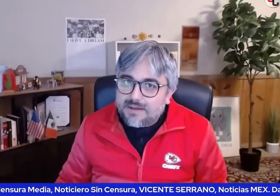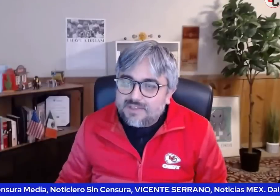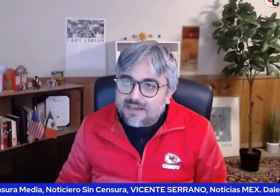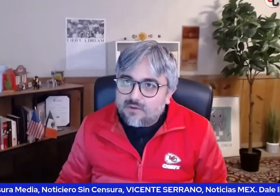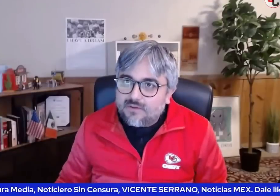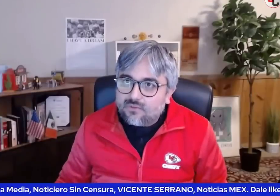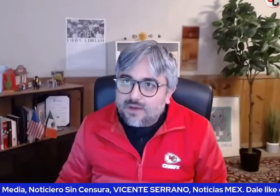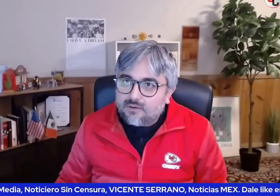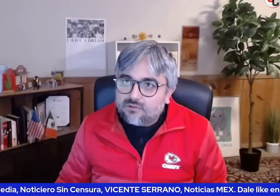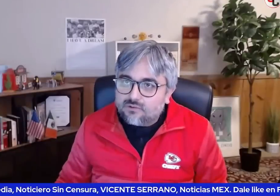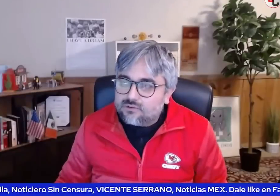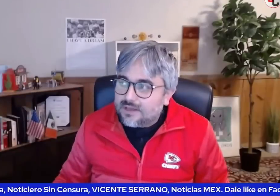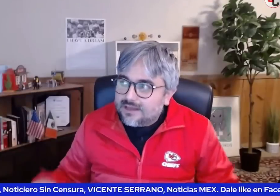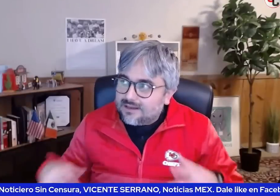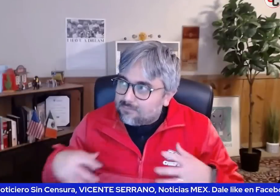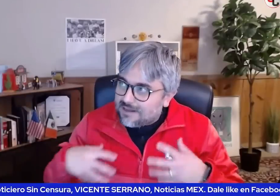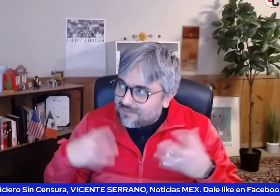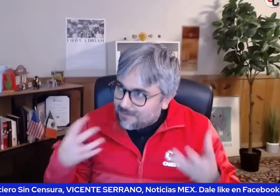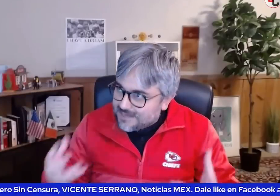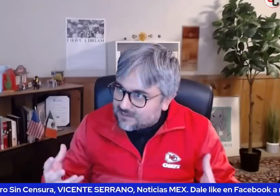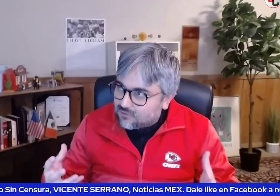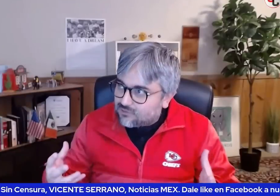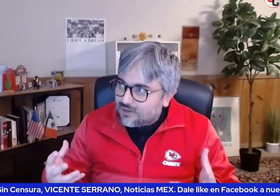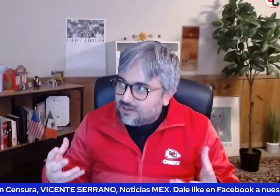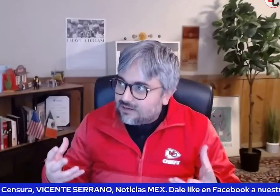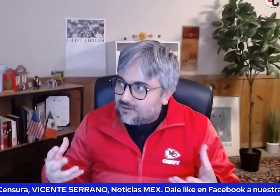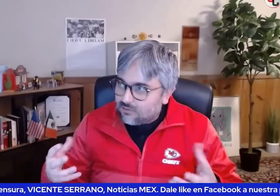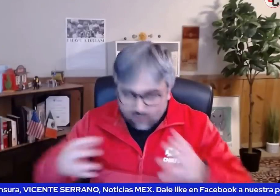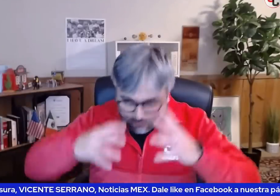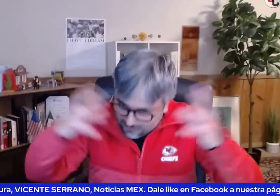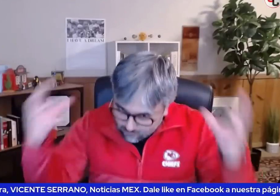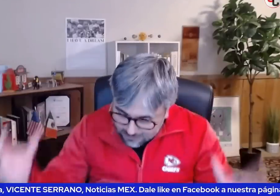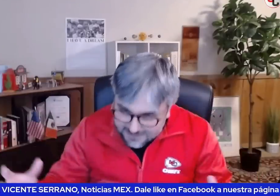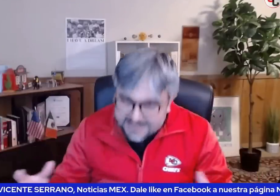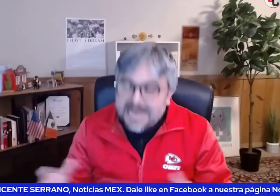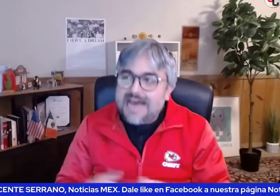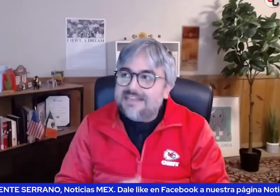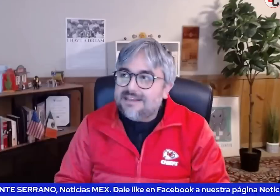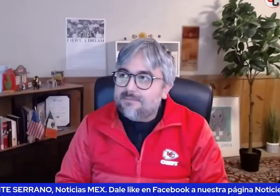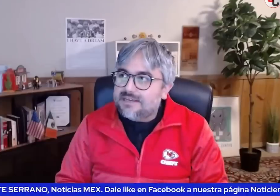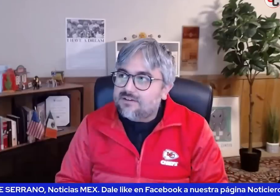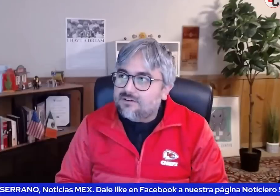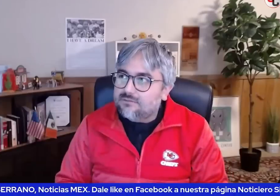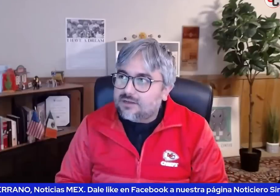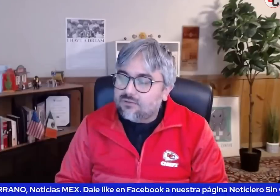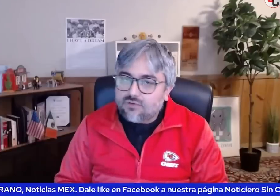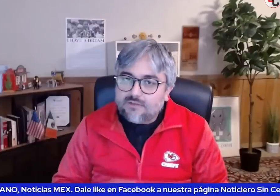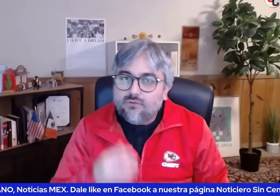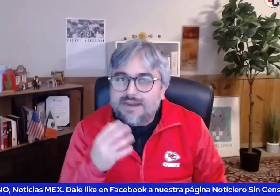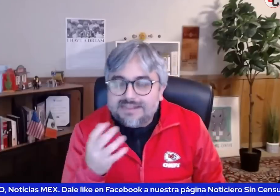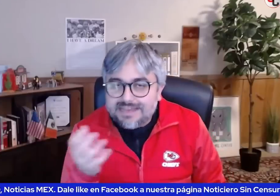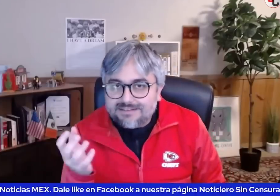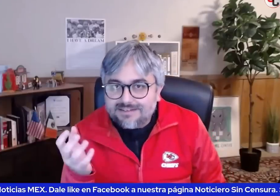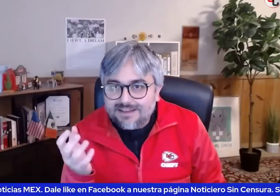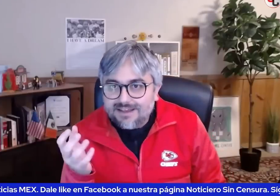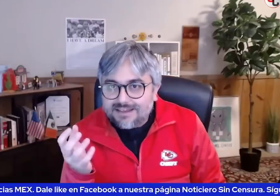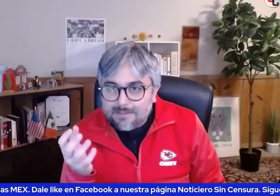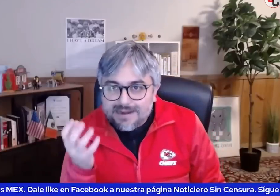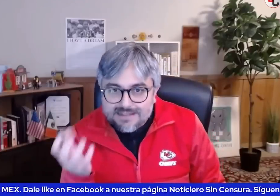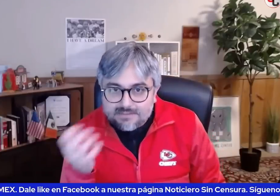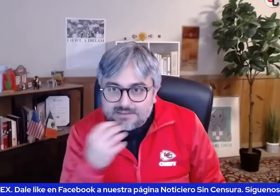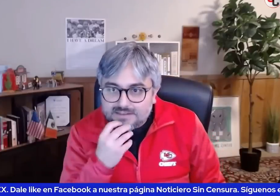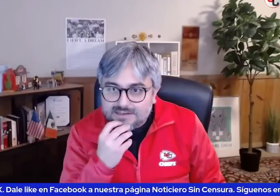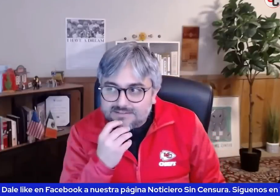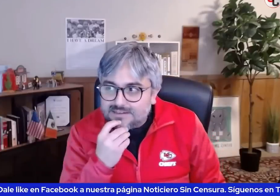la problemática en cuanto a nuestros planteamientos con toda su severidad y también con toda su validez.